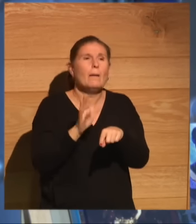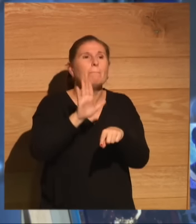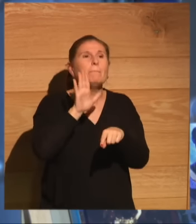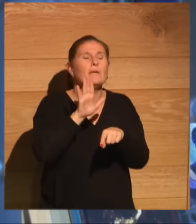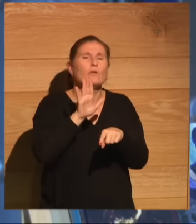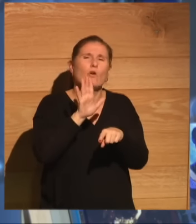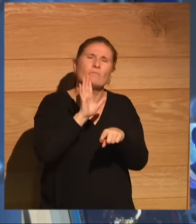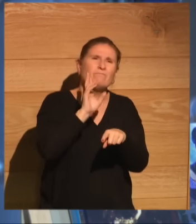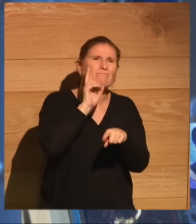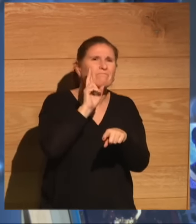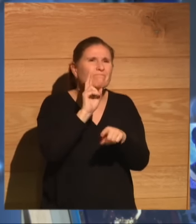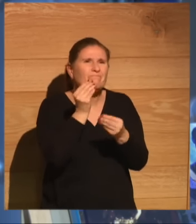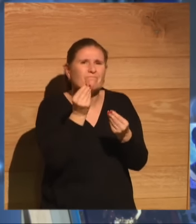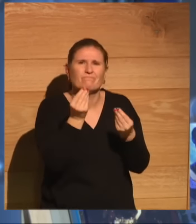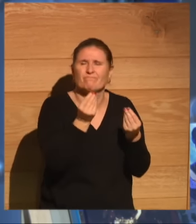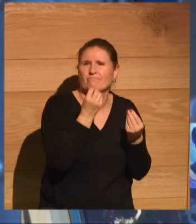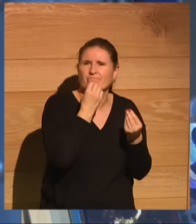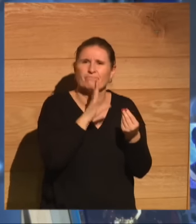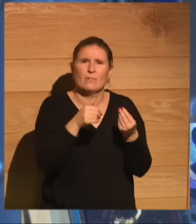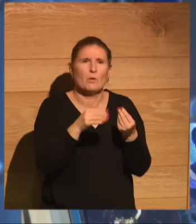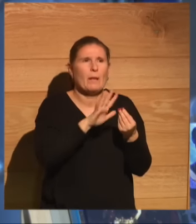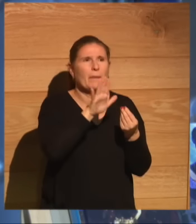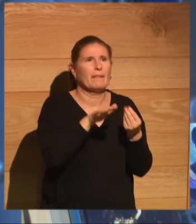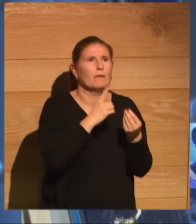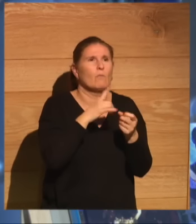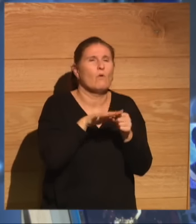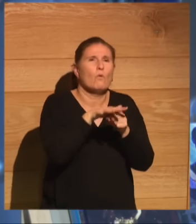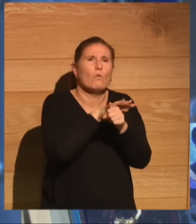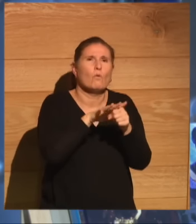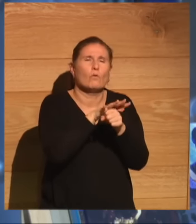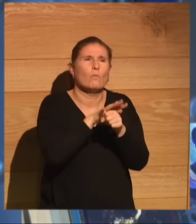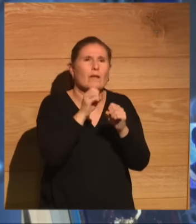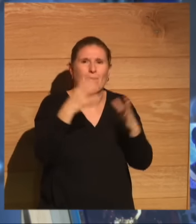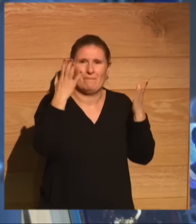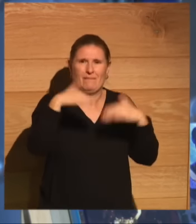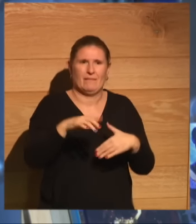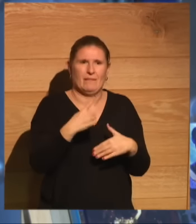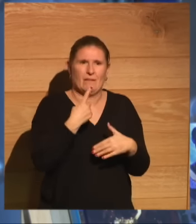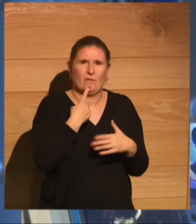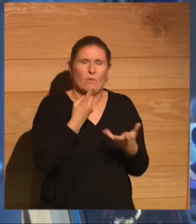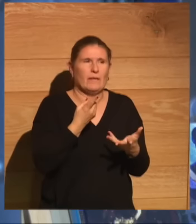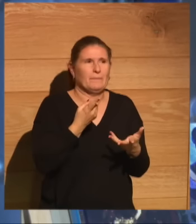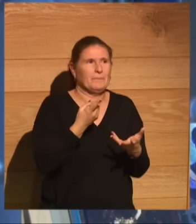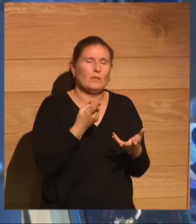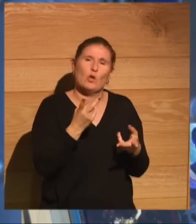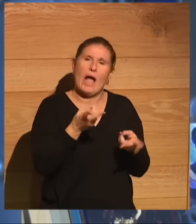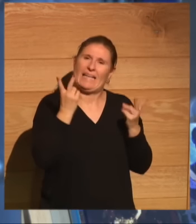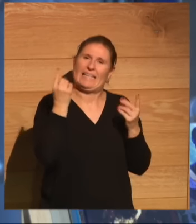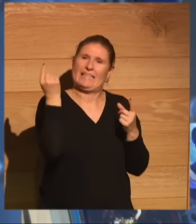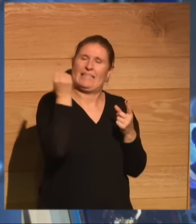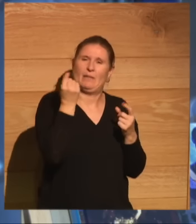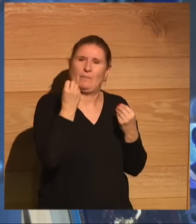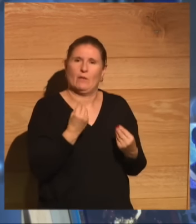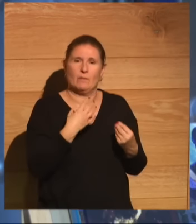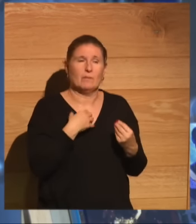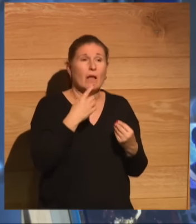tan bien porque es un universo como más tasado y menos mágico, en el que se siente menos libre. Es una película que a él no